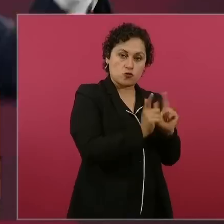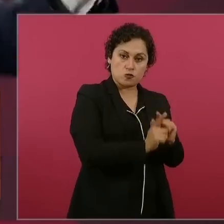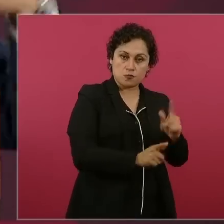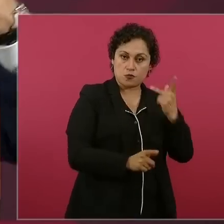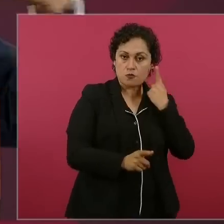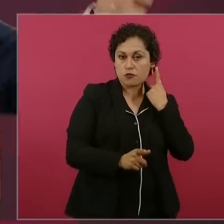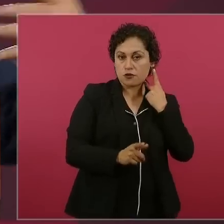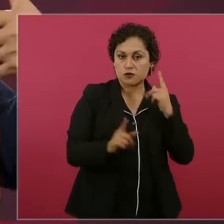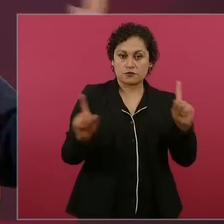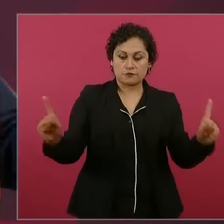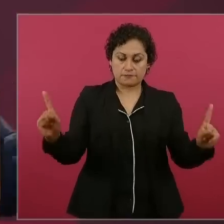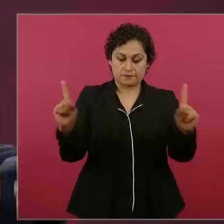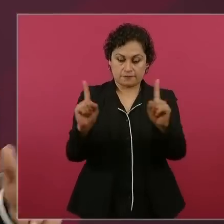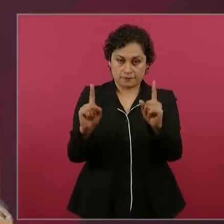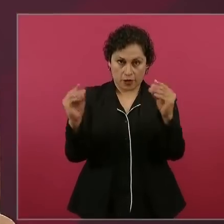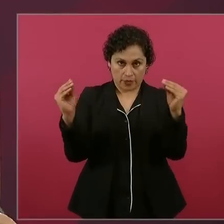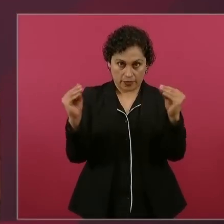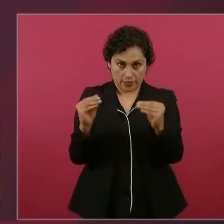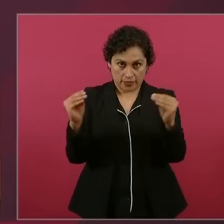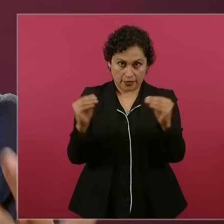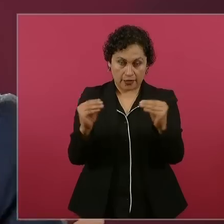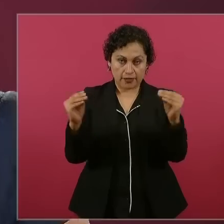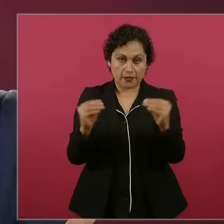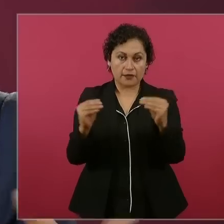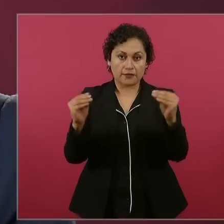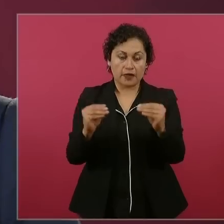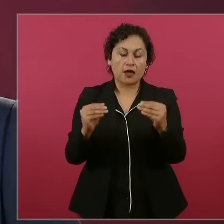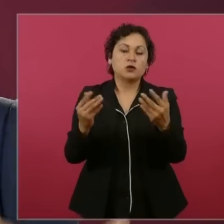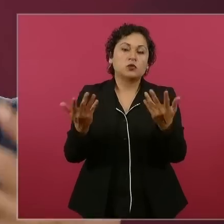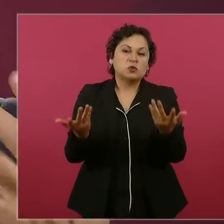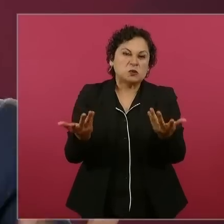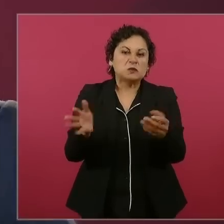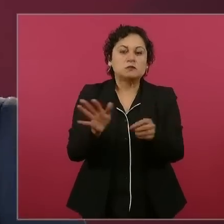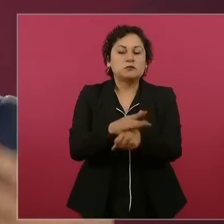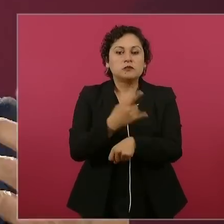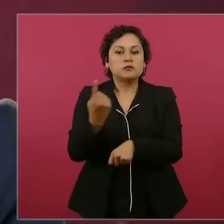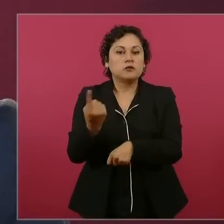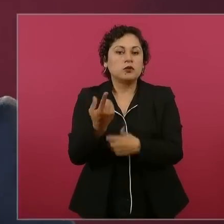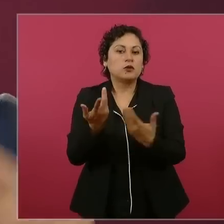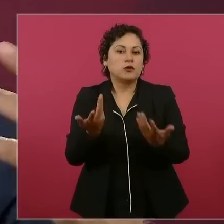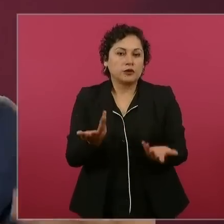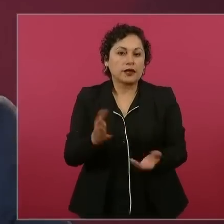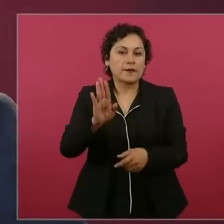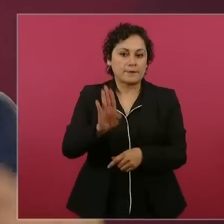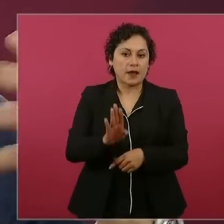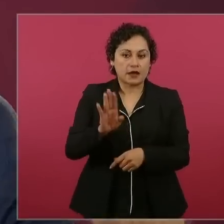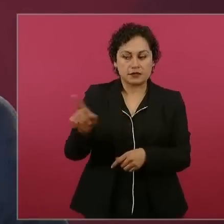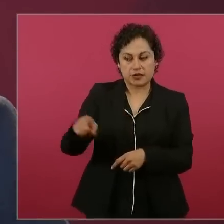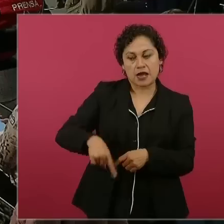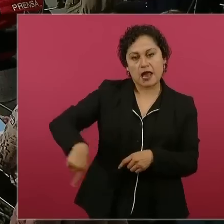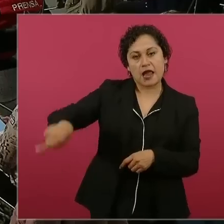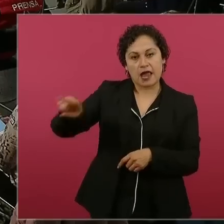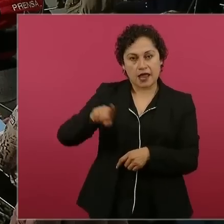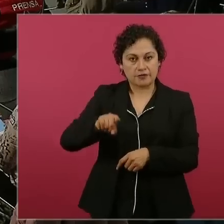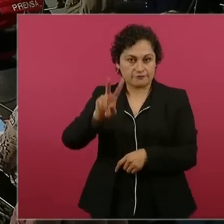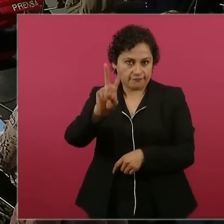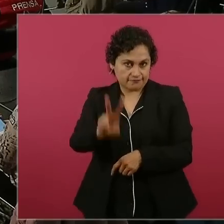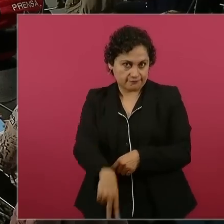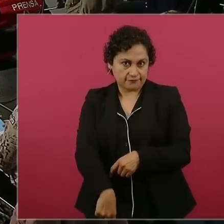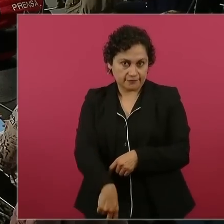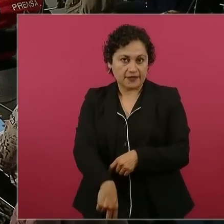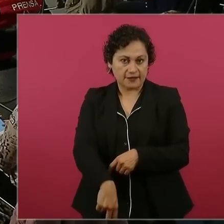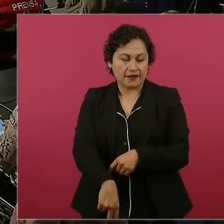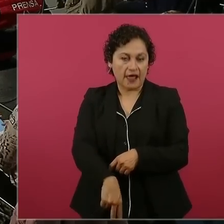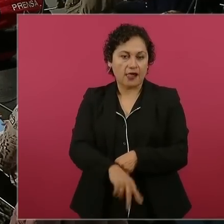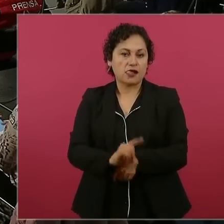y en el debate, porque se suponía de que ellos, fingiendo, ¿no?, de que estaban